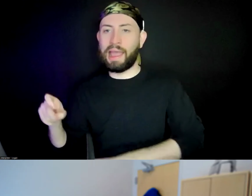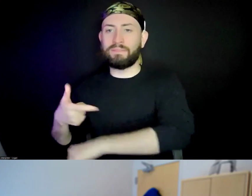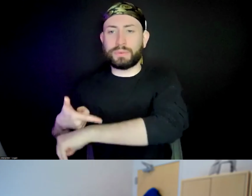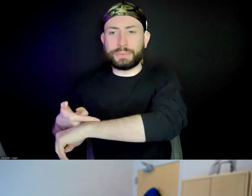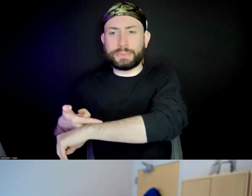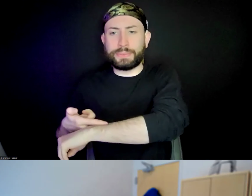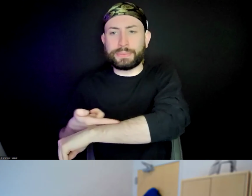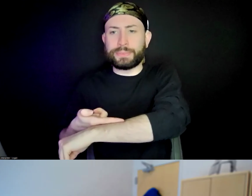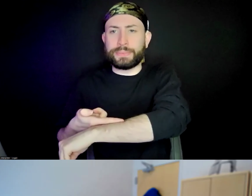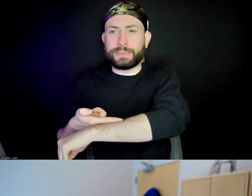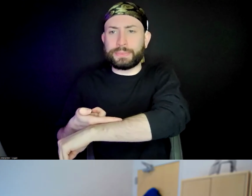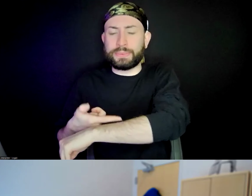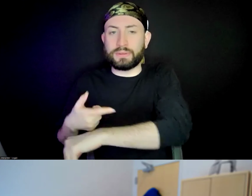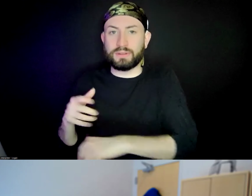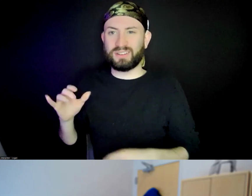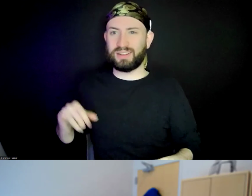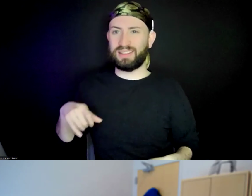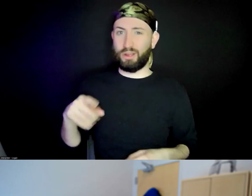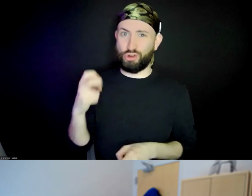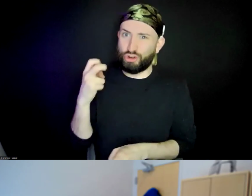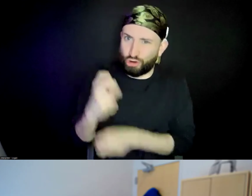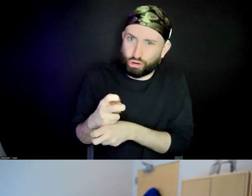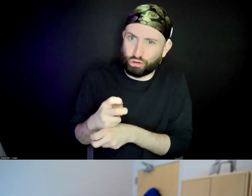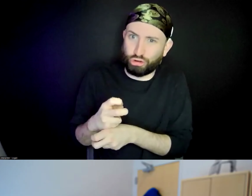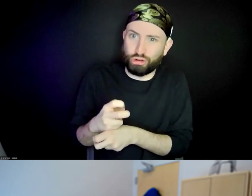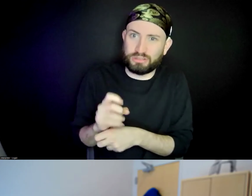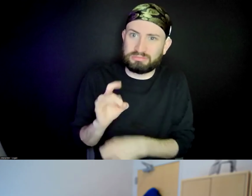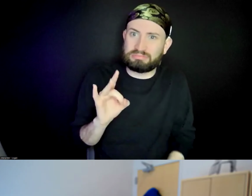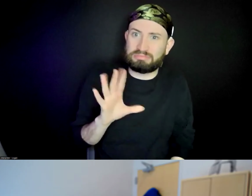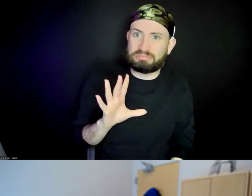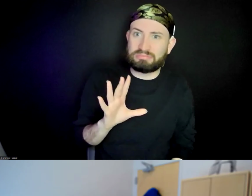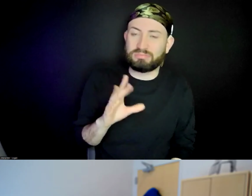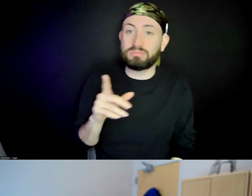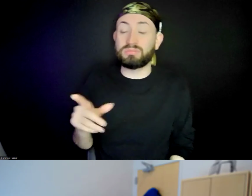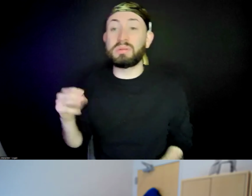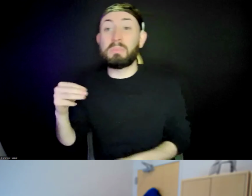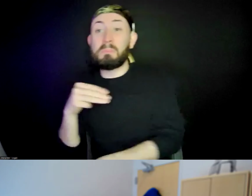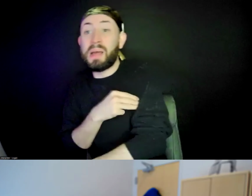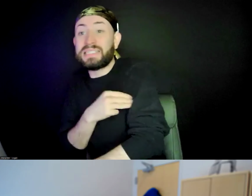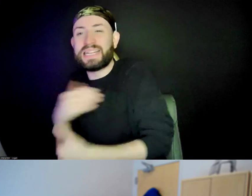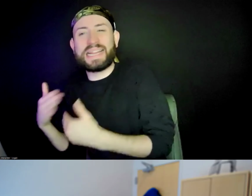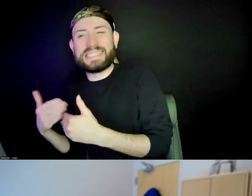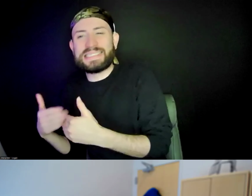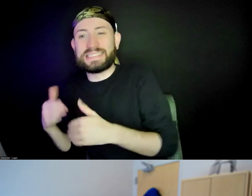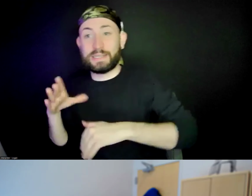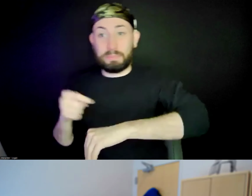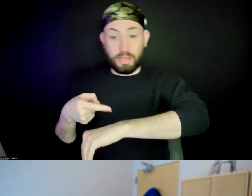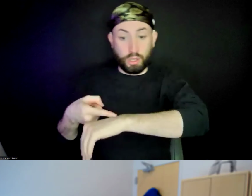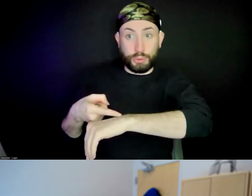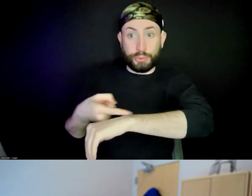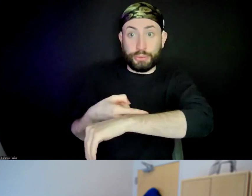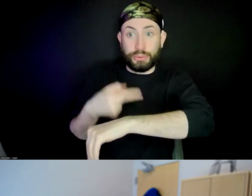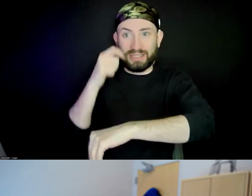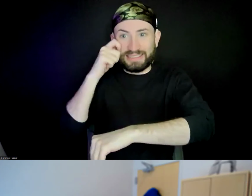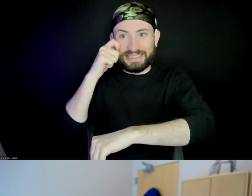autoadministración no está recomendada para ninguna de las opciones inyectables, pero puede cambiar en el futuro. Cabotegravir